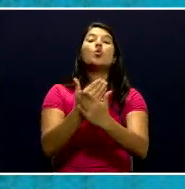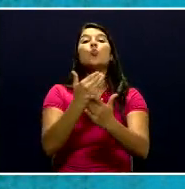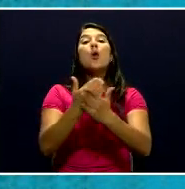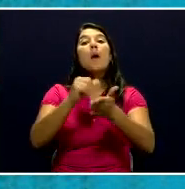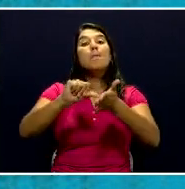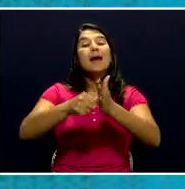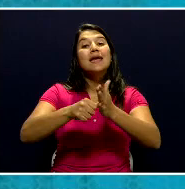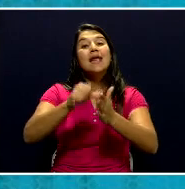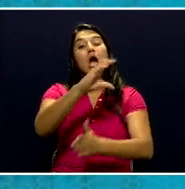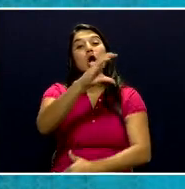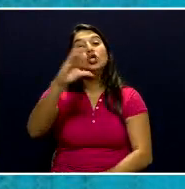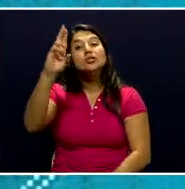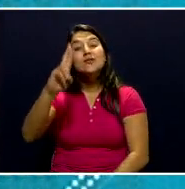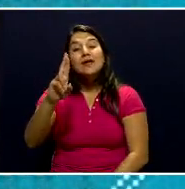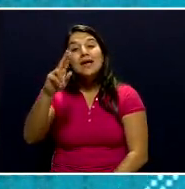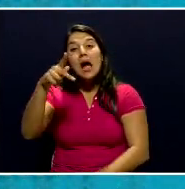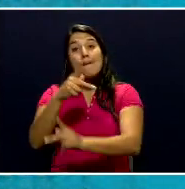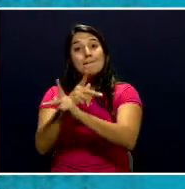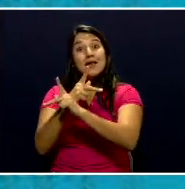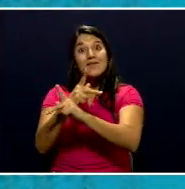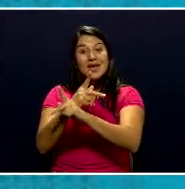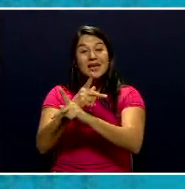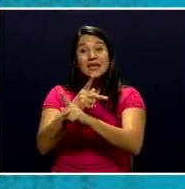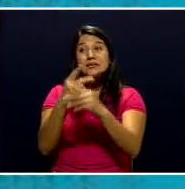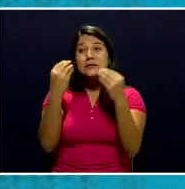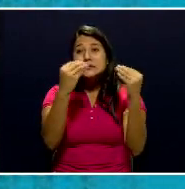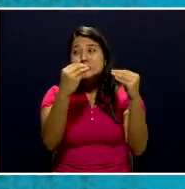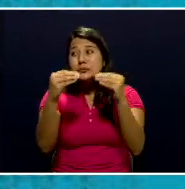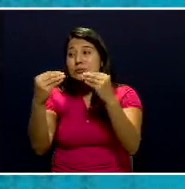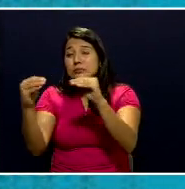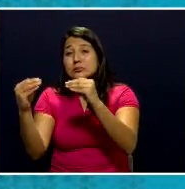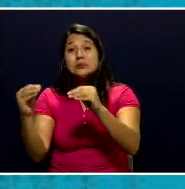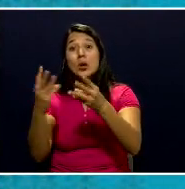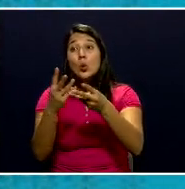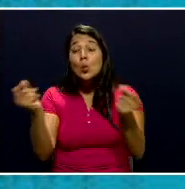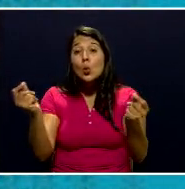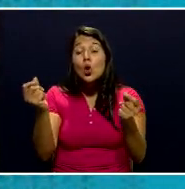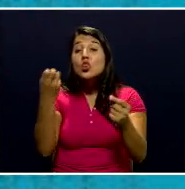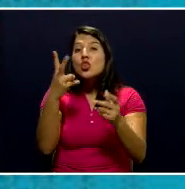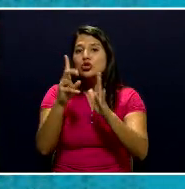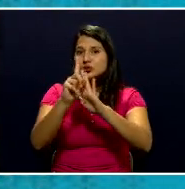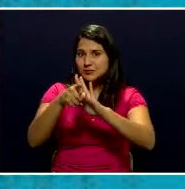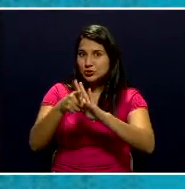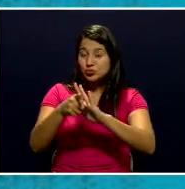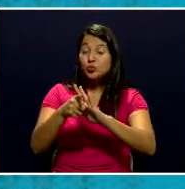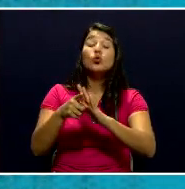Previene, el alcohol duró 12 minutos en ser vendido. El sitio llegó a tener